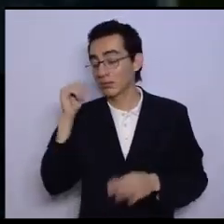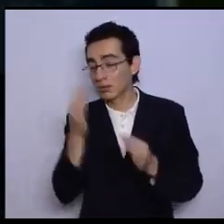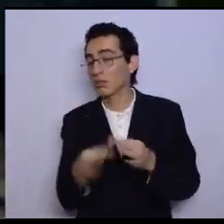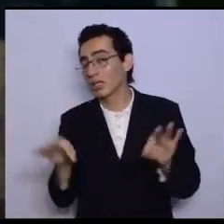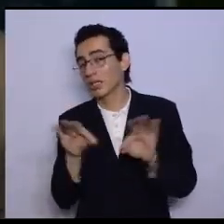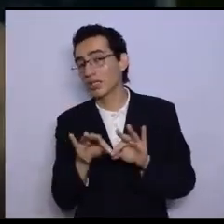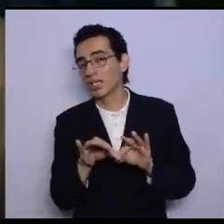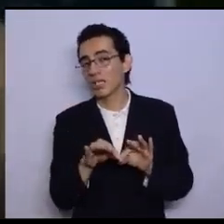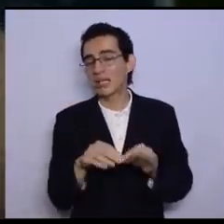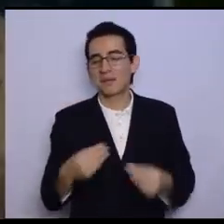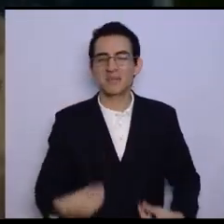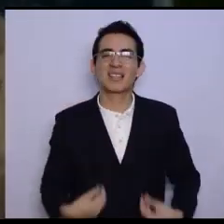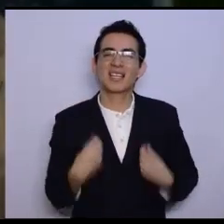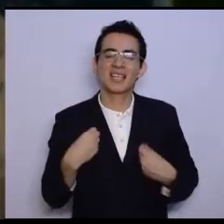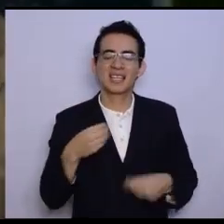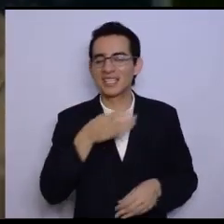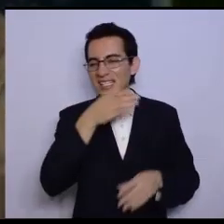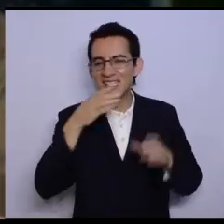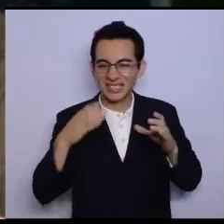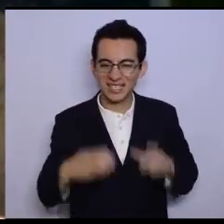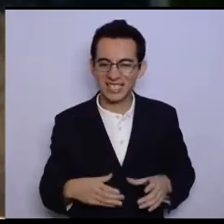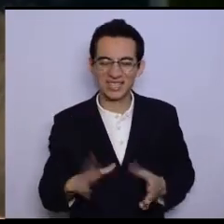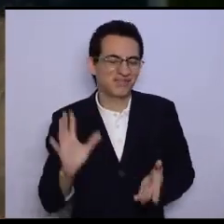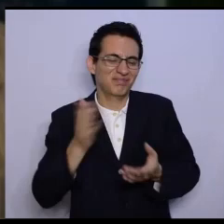la vida cristiana, qué sé yo.